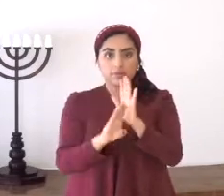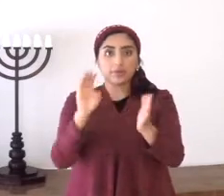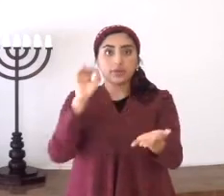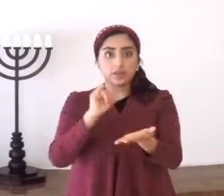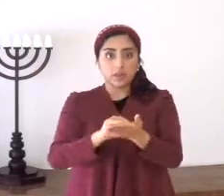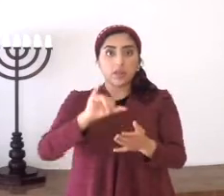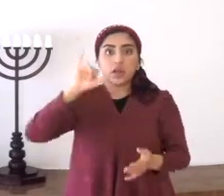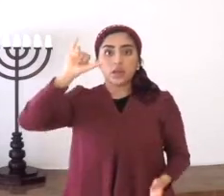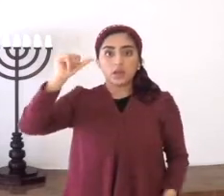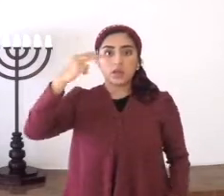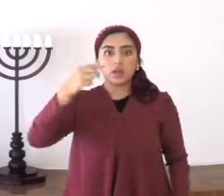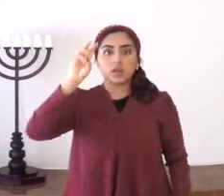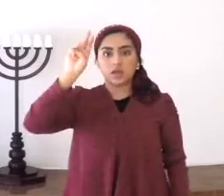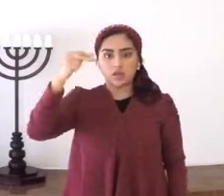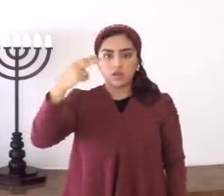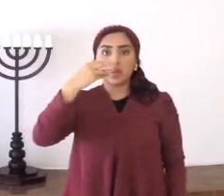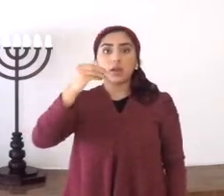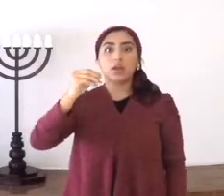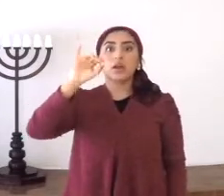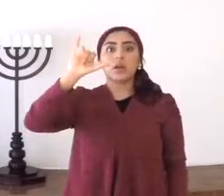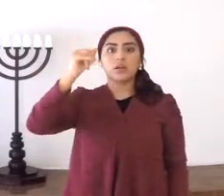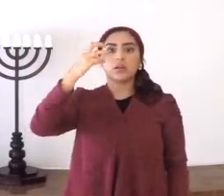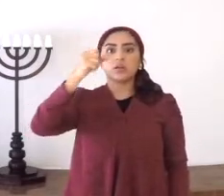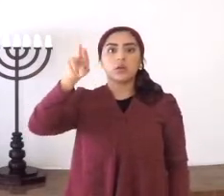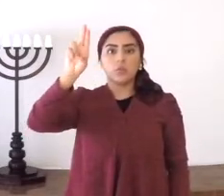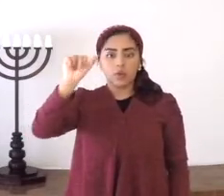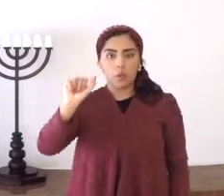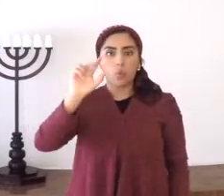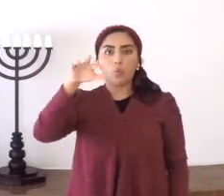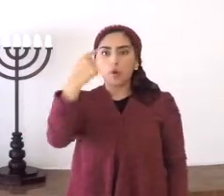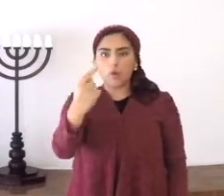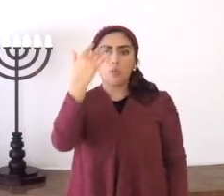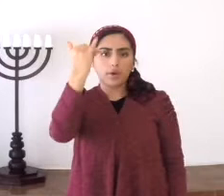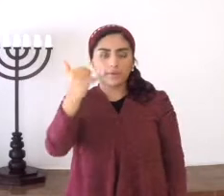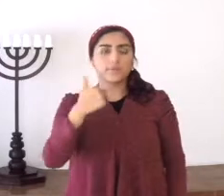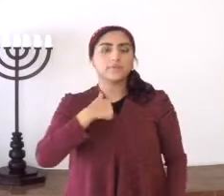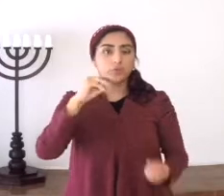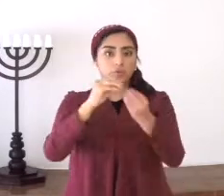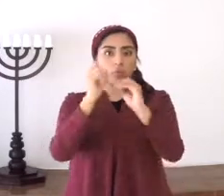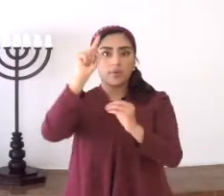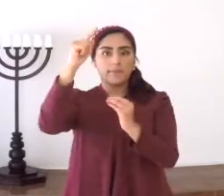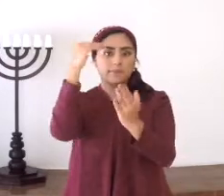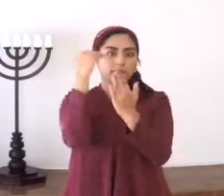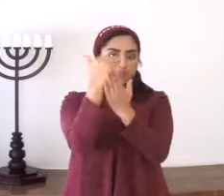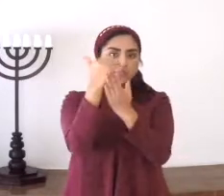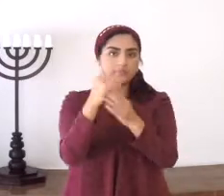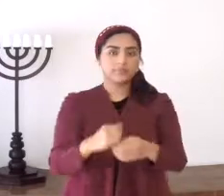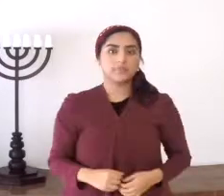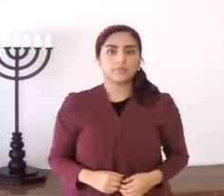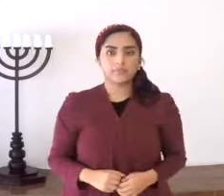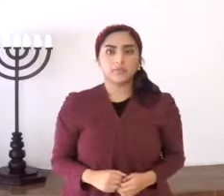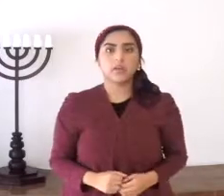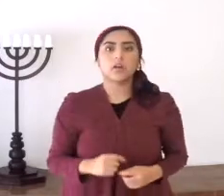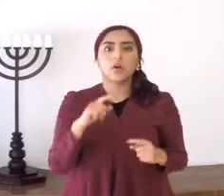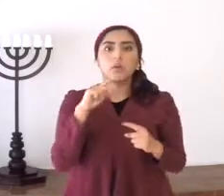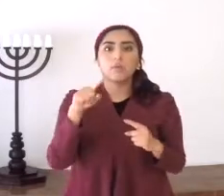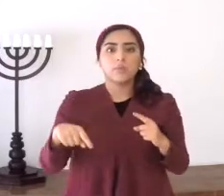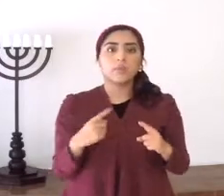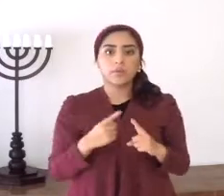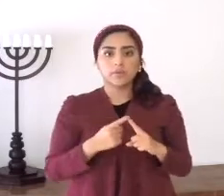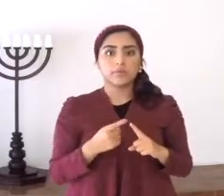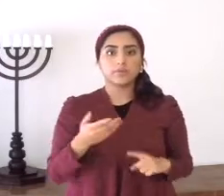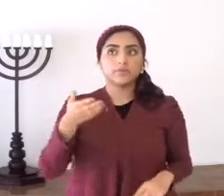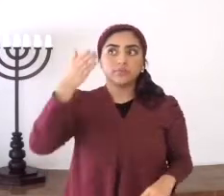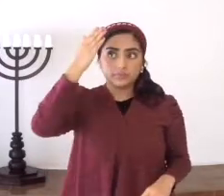¿por qué digo, según la Tanaj, que Yahweh y Yahshua es uno? Vamos a ir por puntos. Número